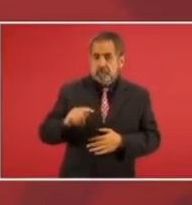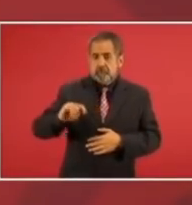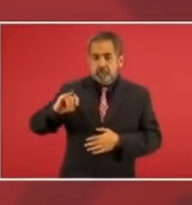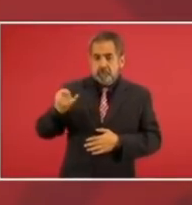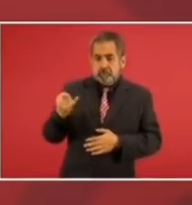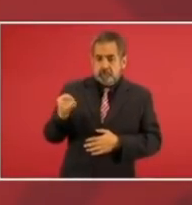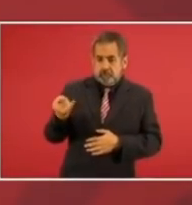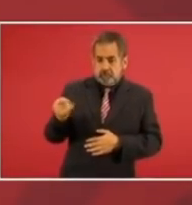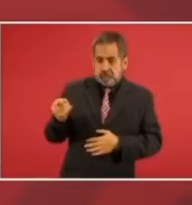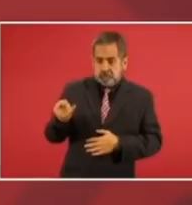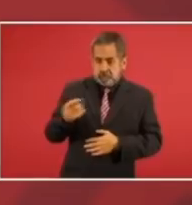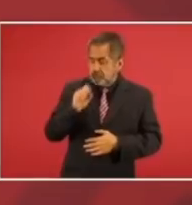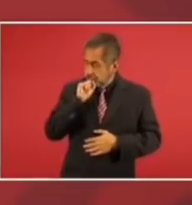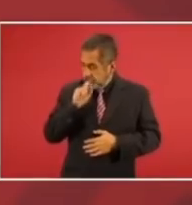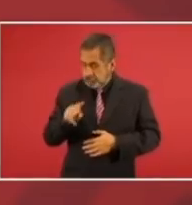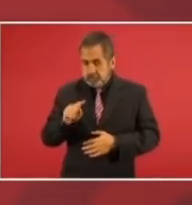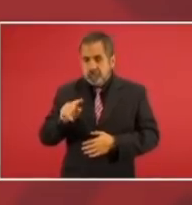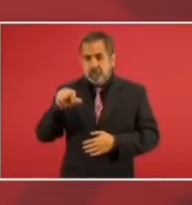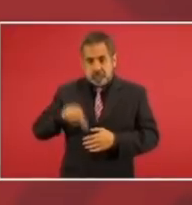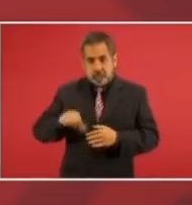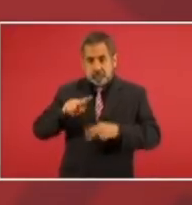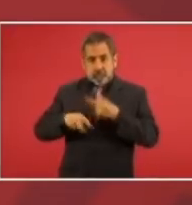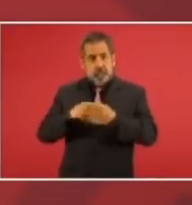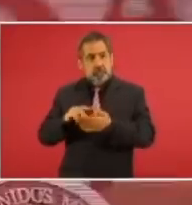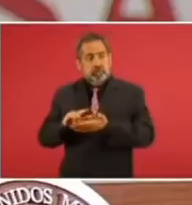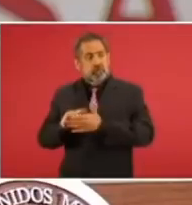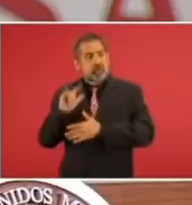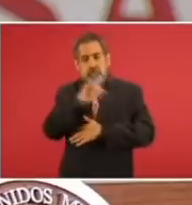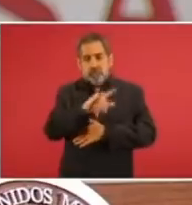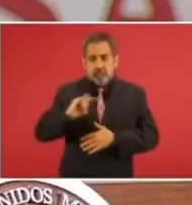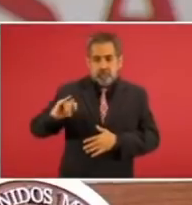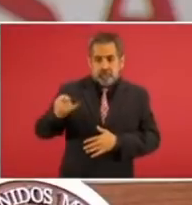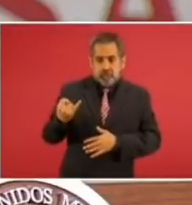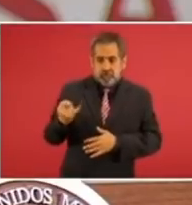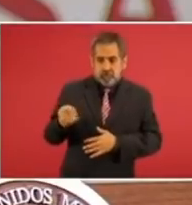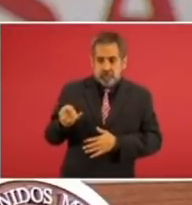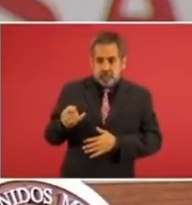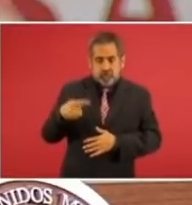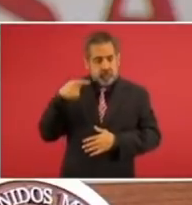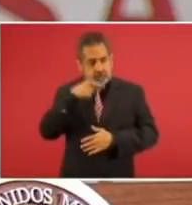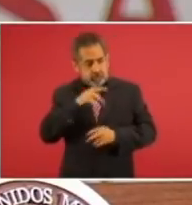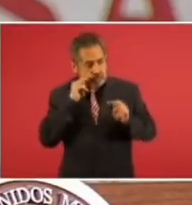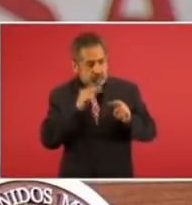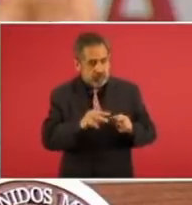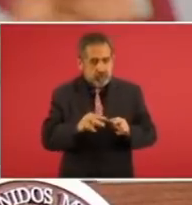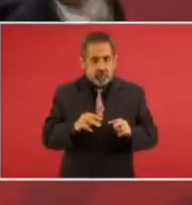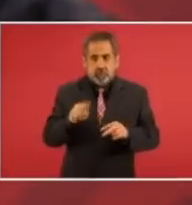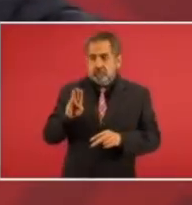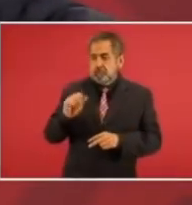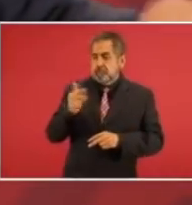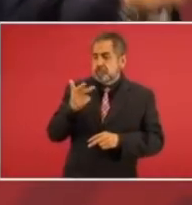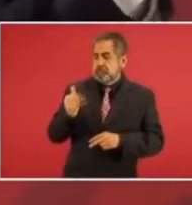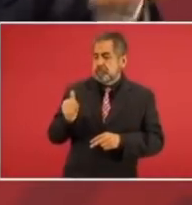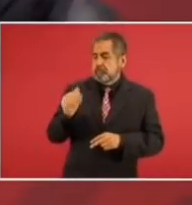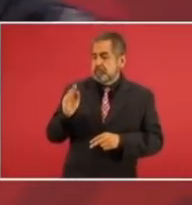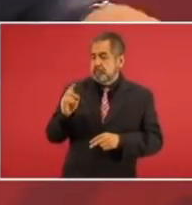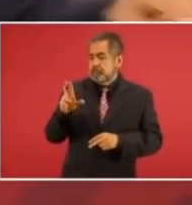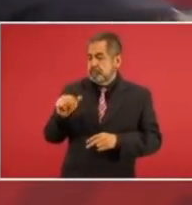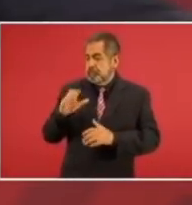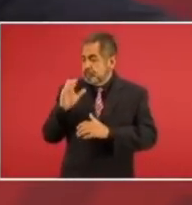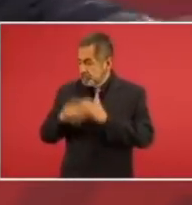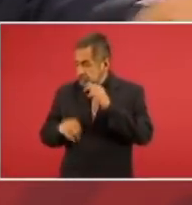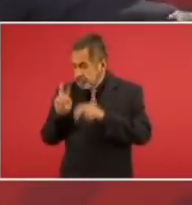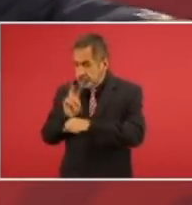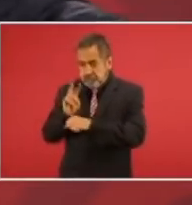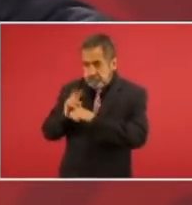Tijuana. Hoy mismo vuelo a Tijuana. Estoy en Bahía de Banderas, voy a la